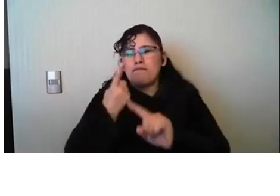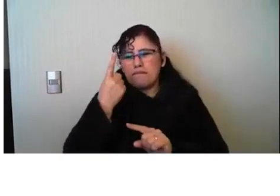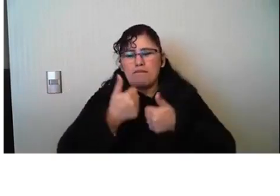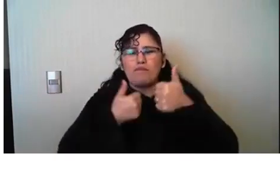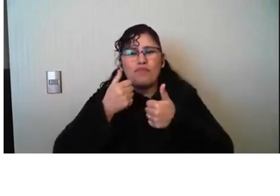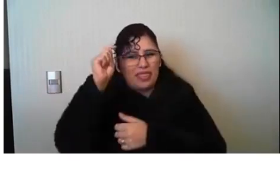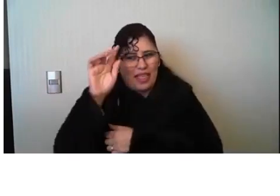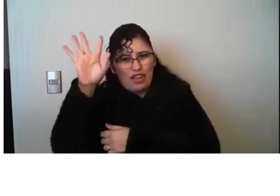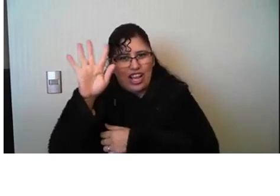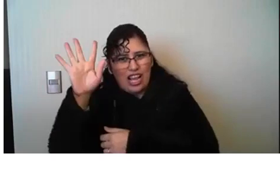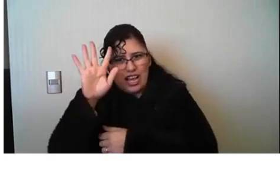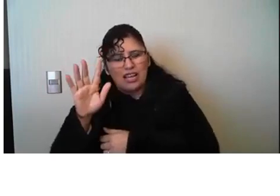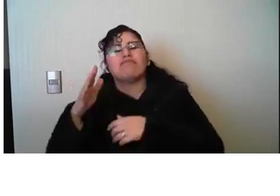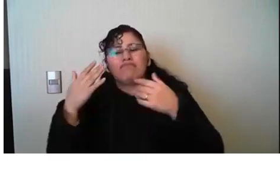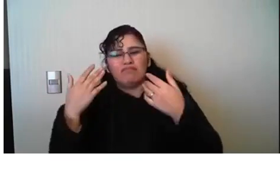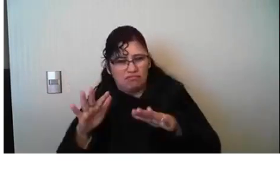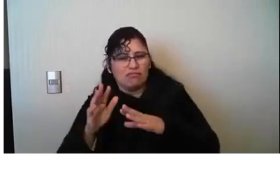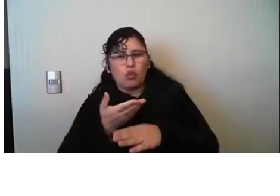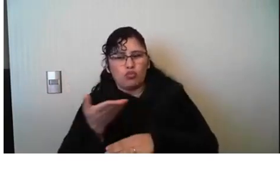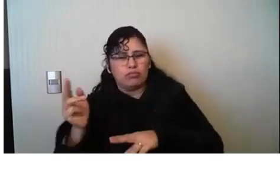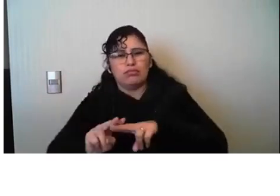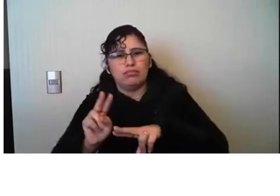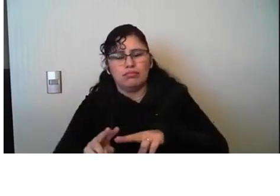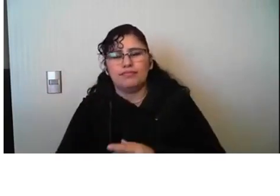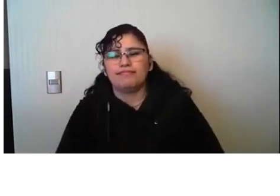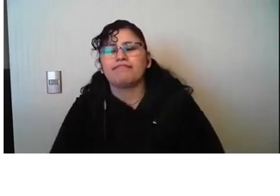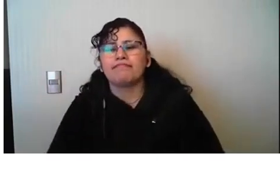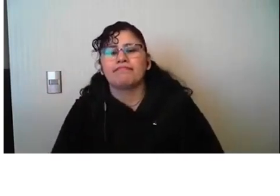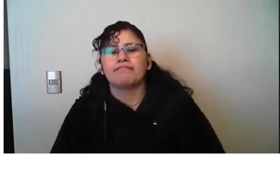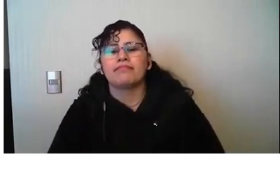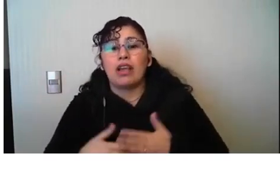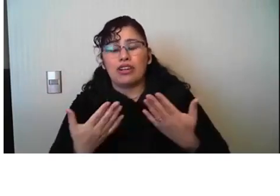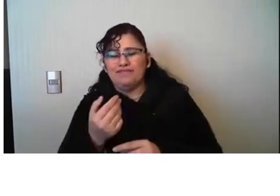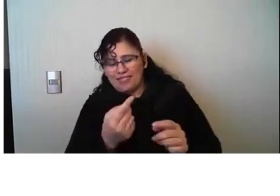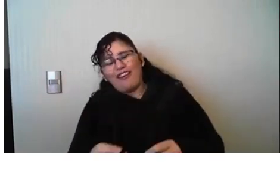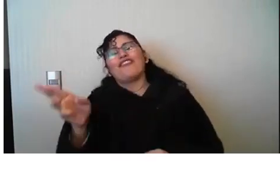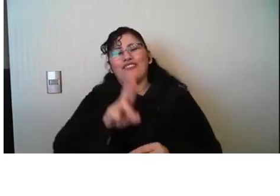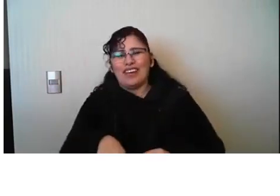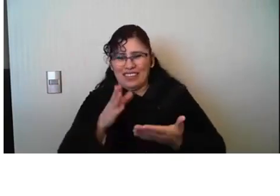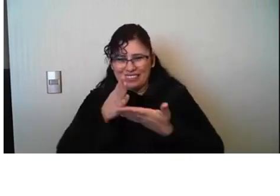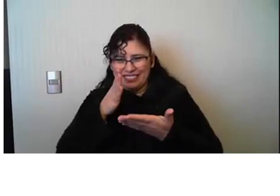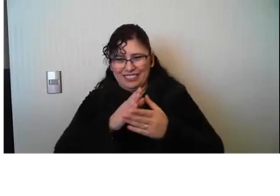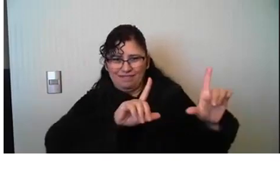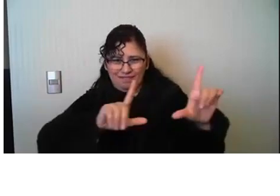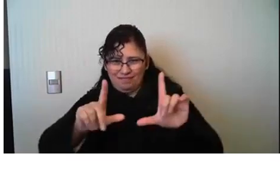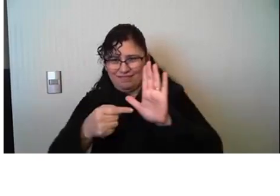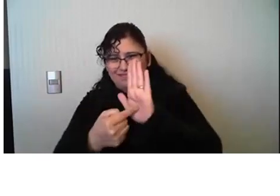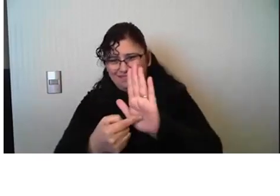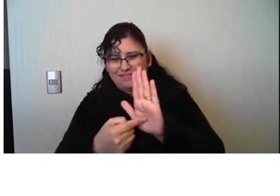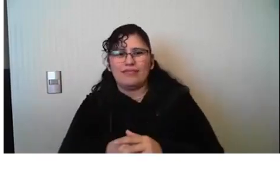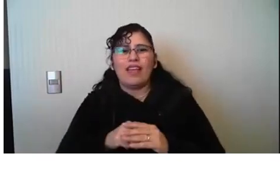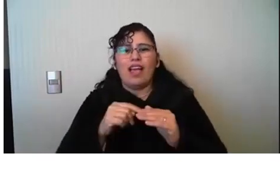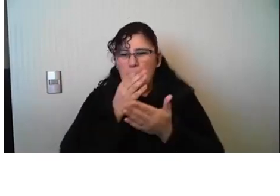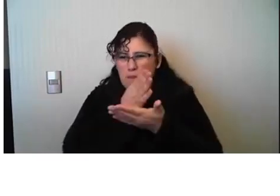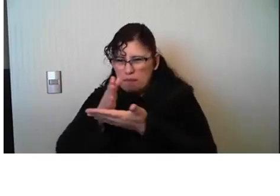Bien, entonces volvamos a esta imagen. Tenemos entonces estructuras infratentoriales, tenemos el